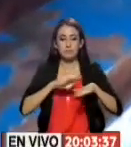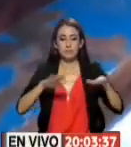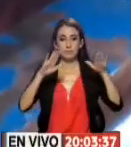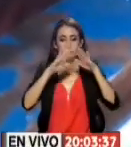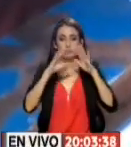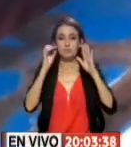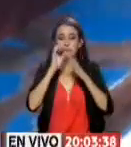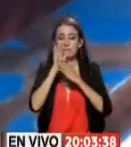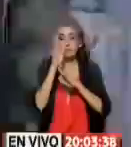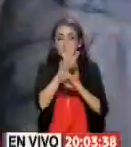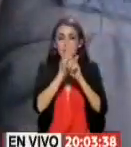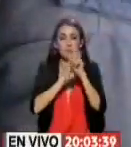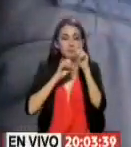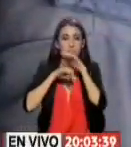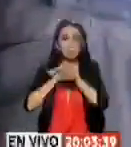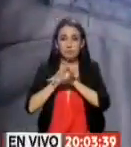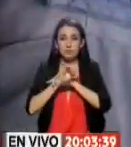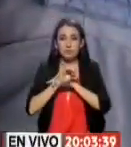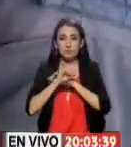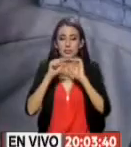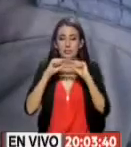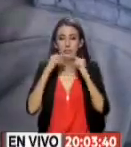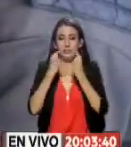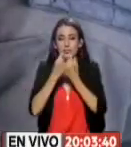la violación grupal a Marta.